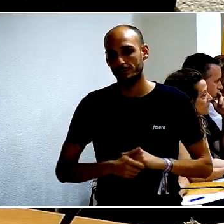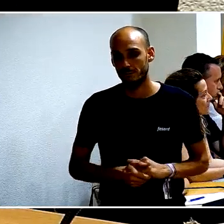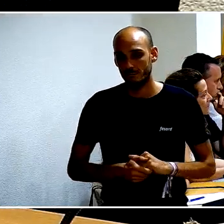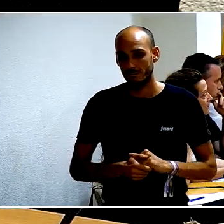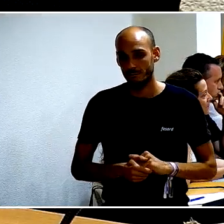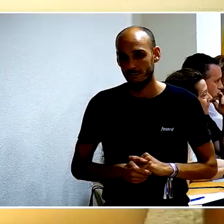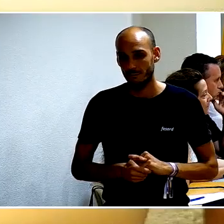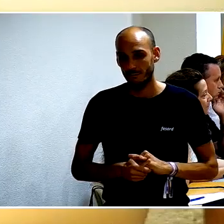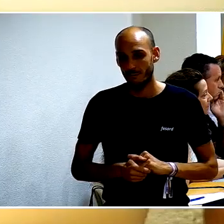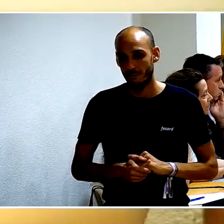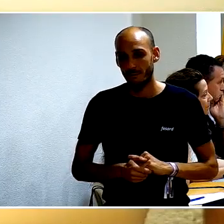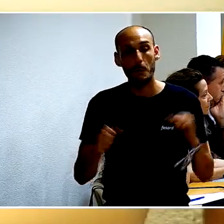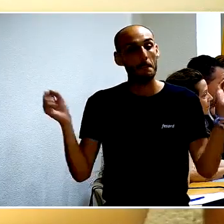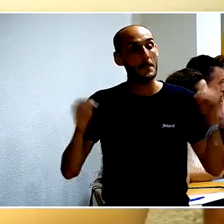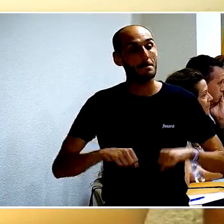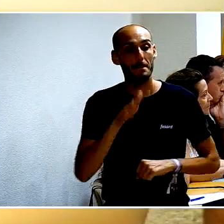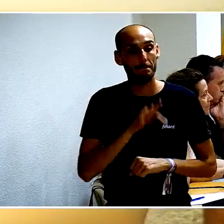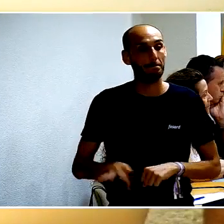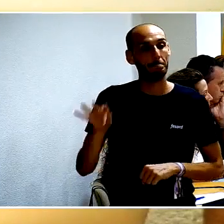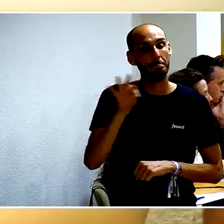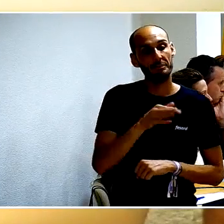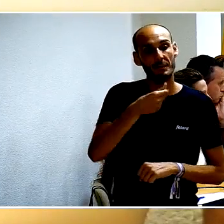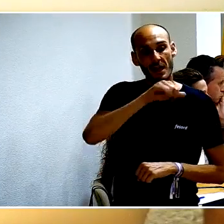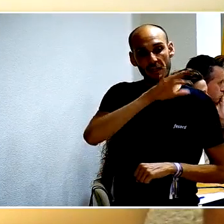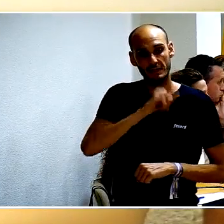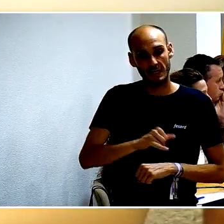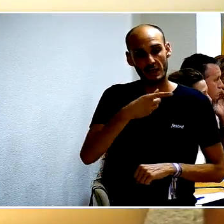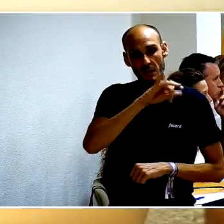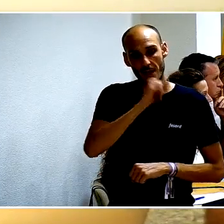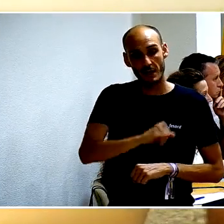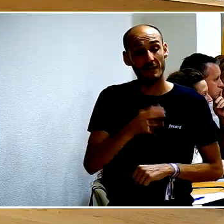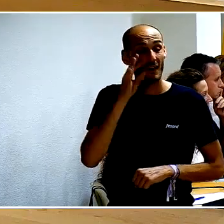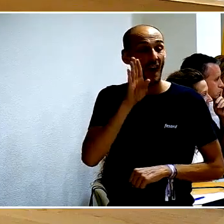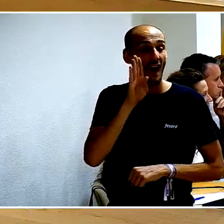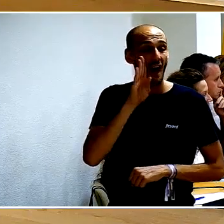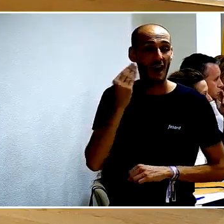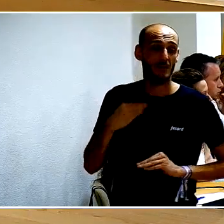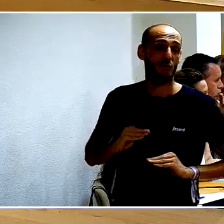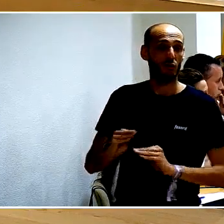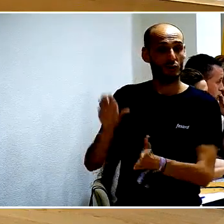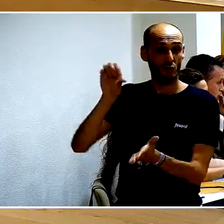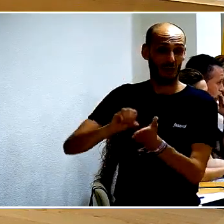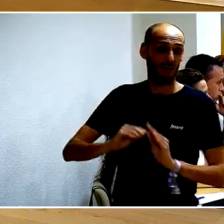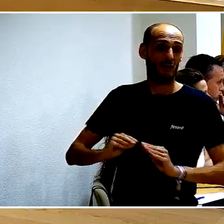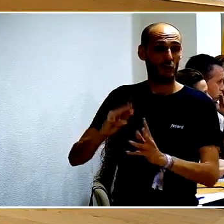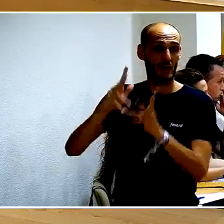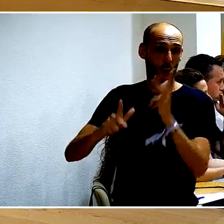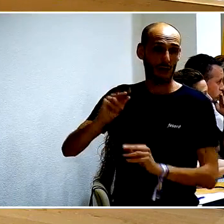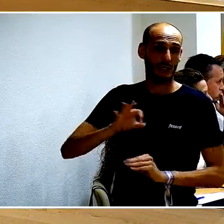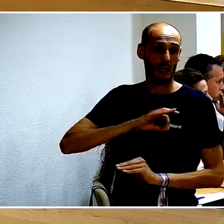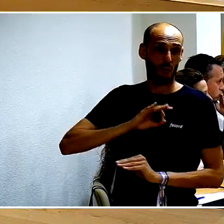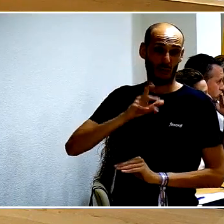Vale. Té la paraula Beatriz Jiménez, novament. Bé, és l'adhesió a l'antiga central de compres de Diputació, i la llei de contracte